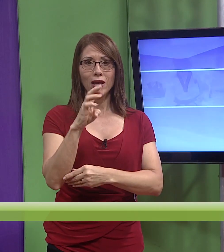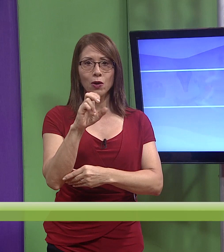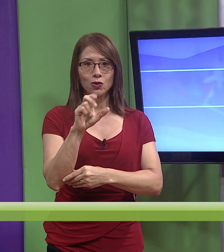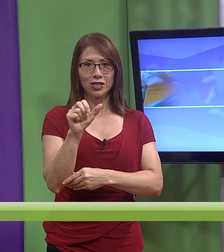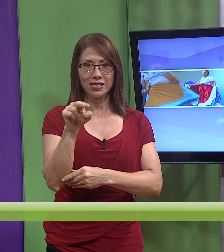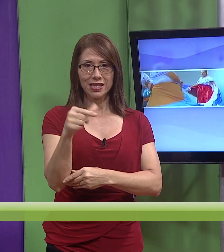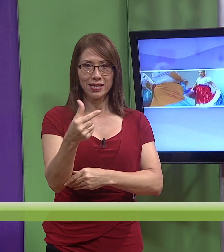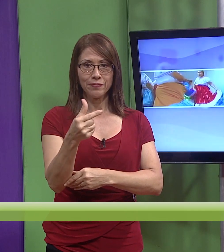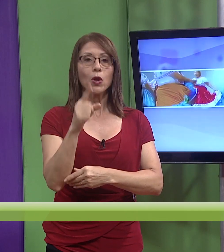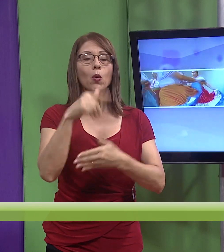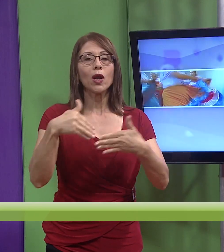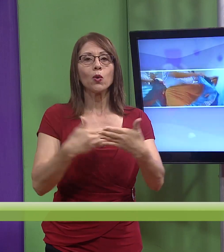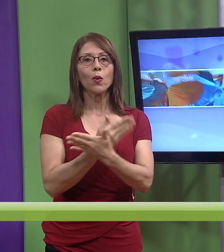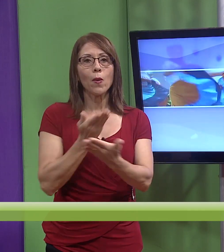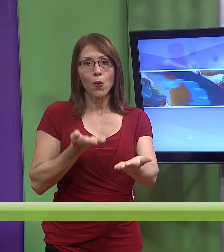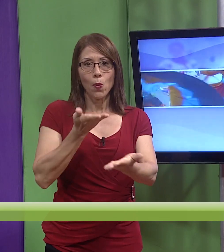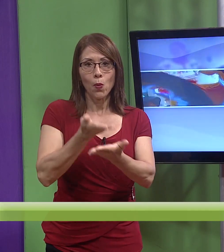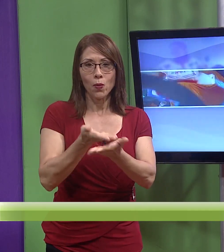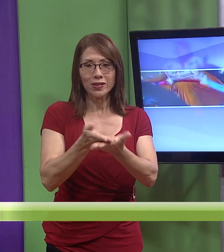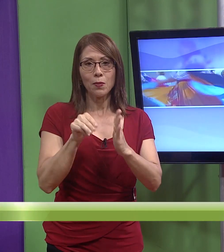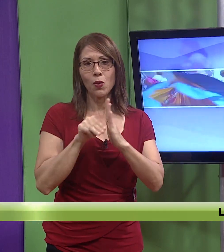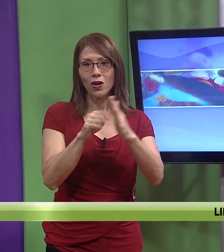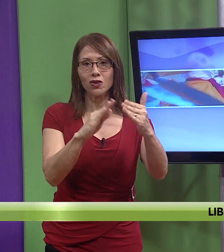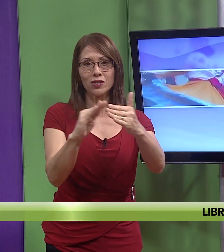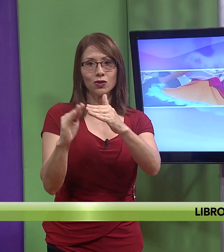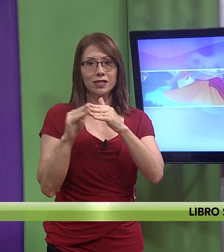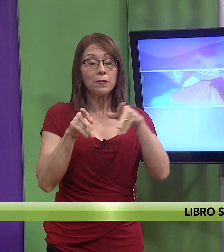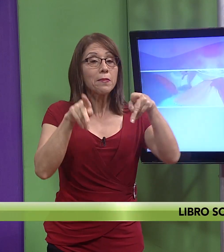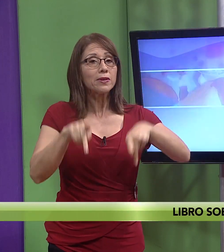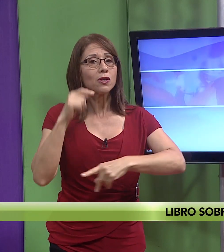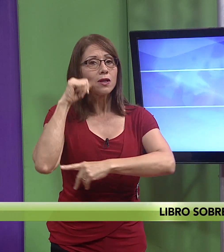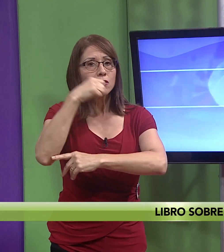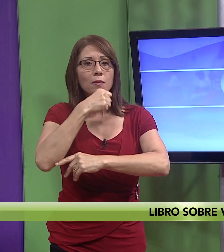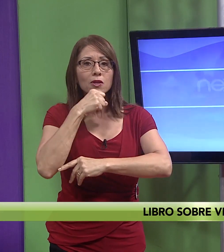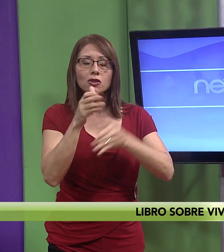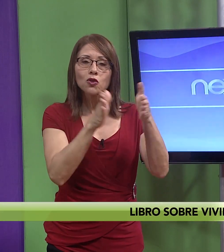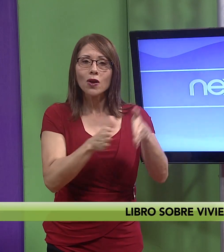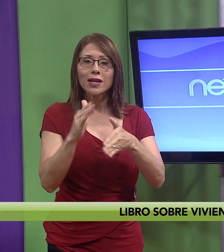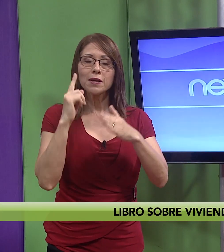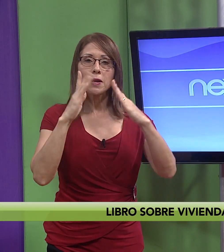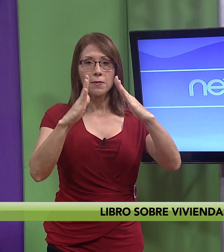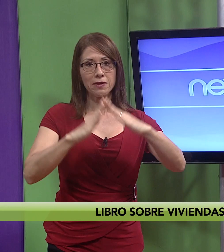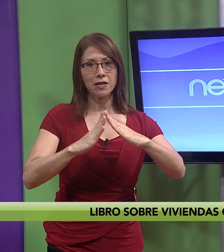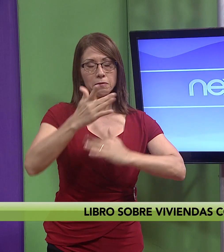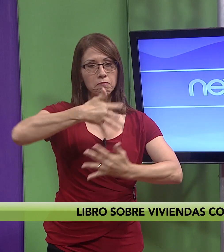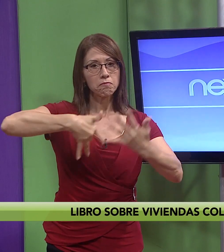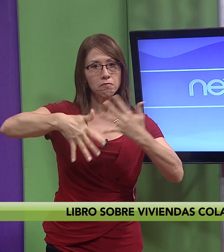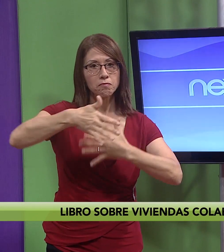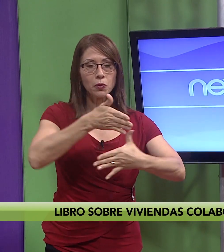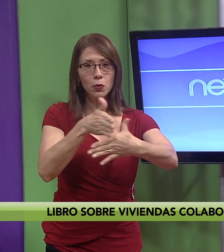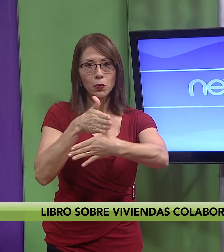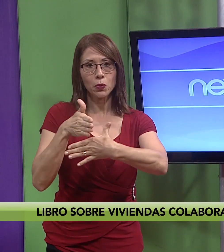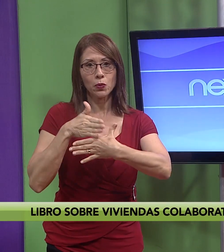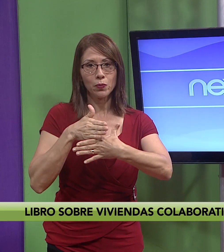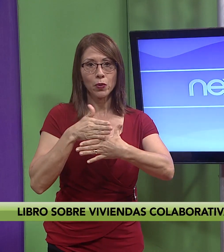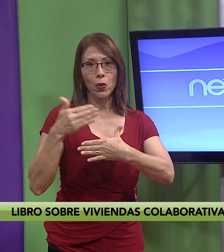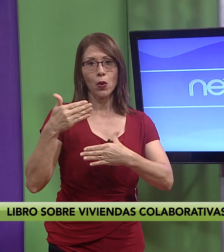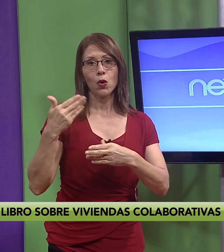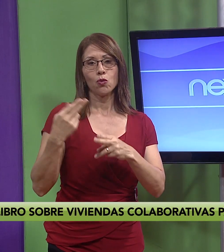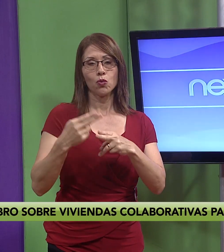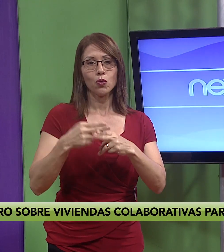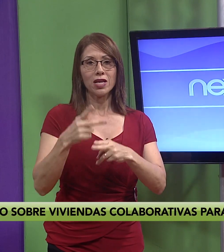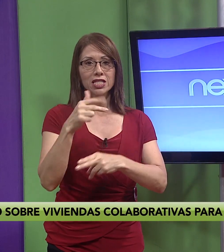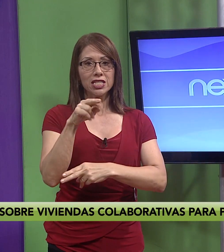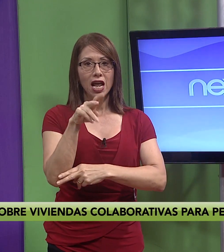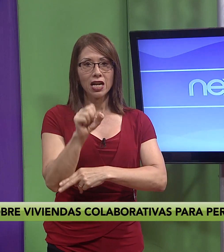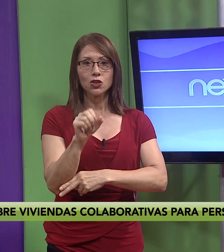una nueva opción De modelo de residencial Donde las personas Adultas mayores Se organizan Para vivir en comunidad Charles Durrett